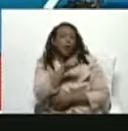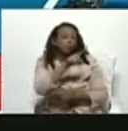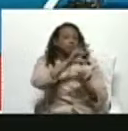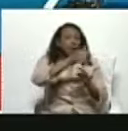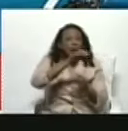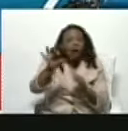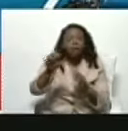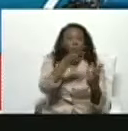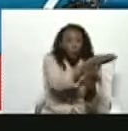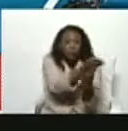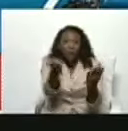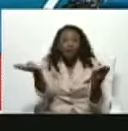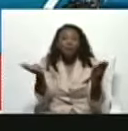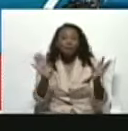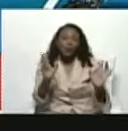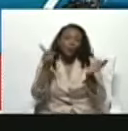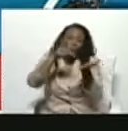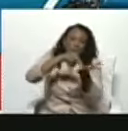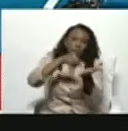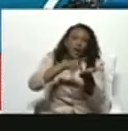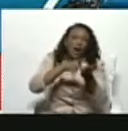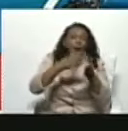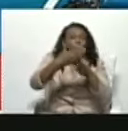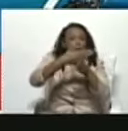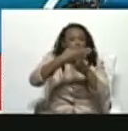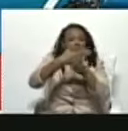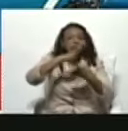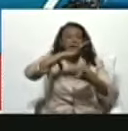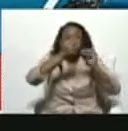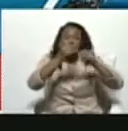Alejandra y Jesús, por su presencia y por estar compartiendo este ratito con nosotros.